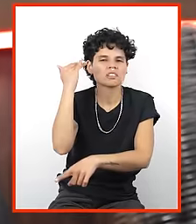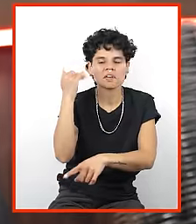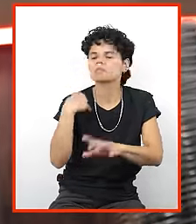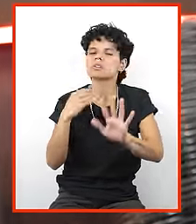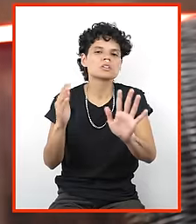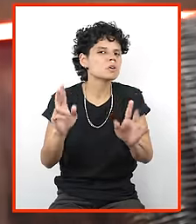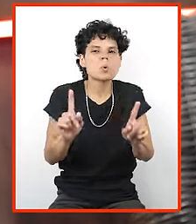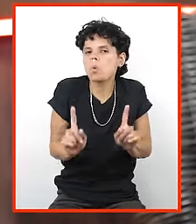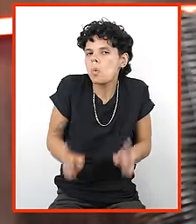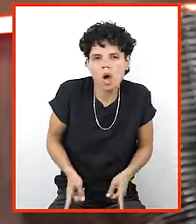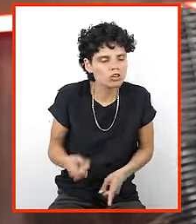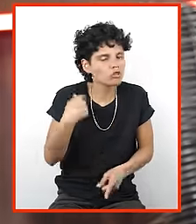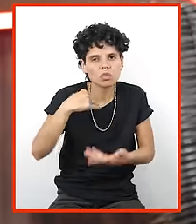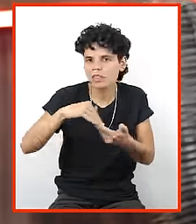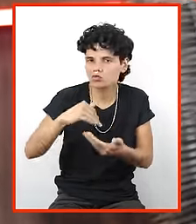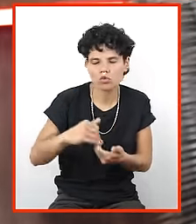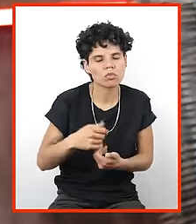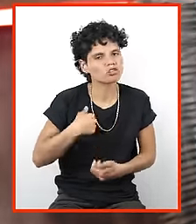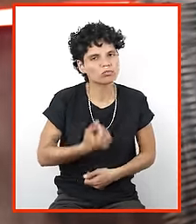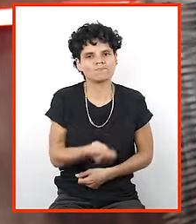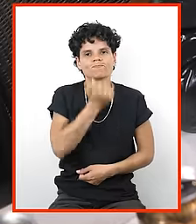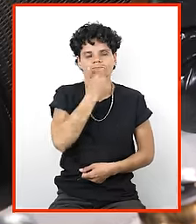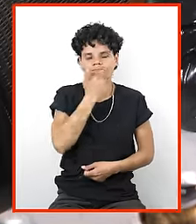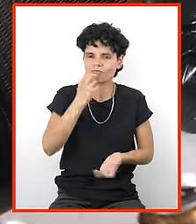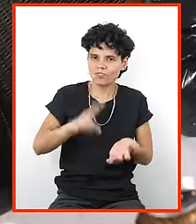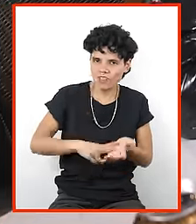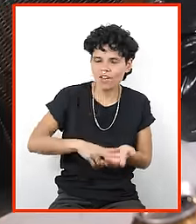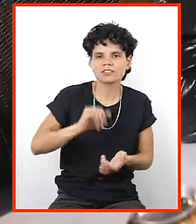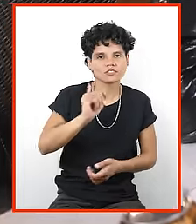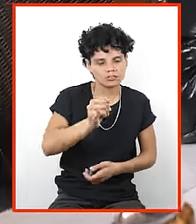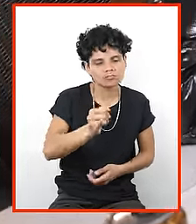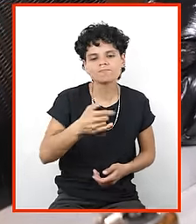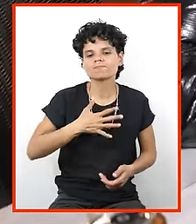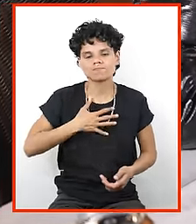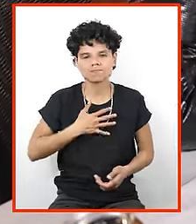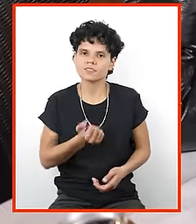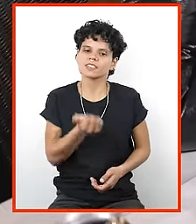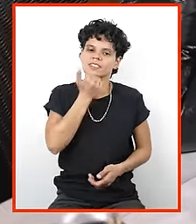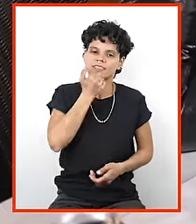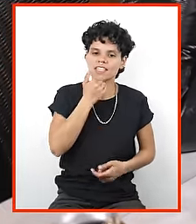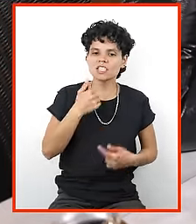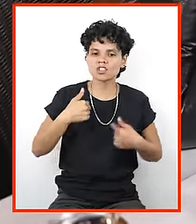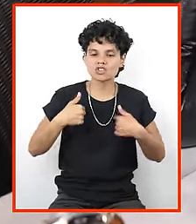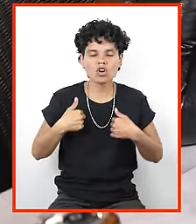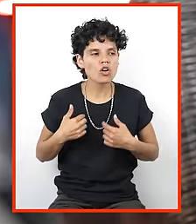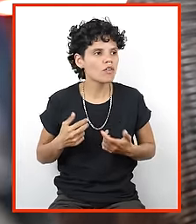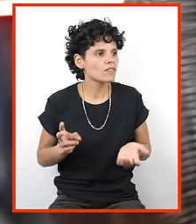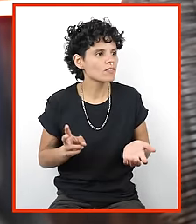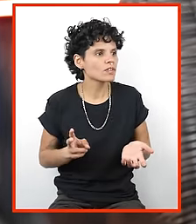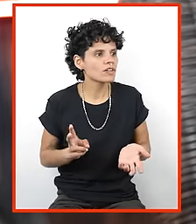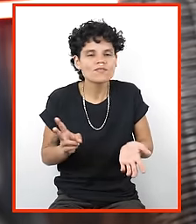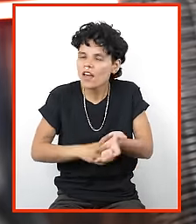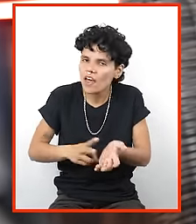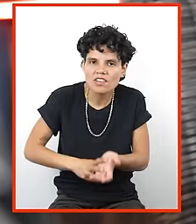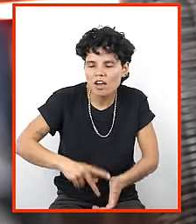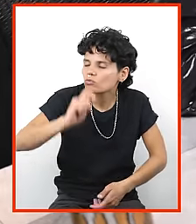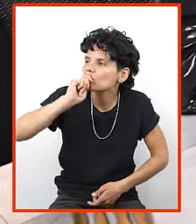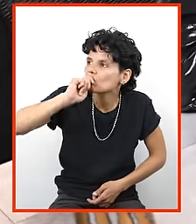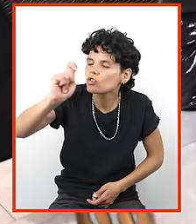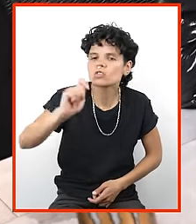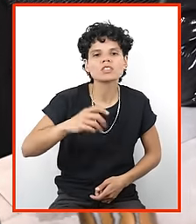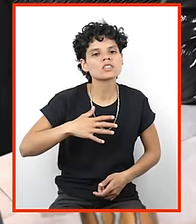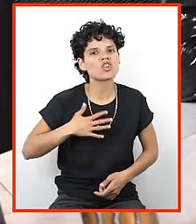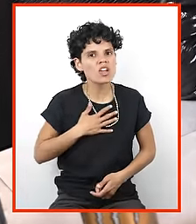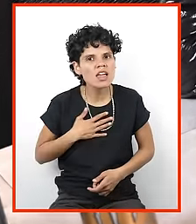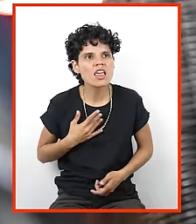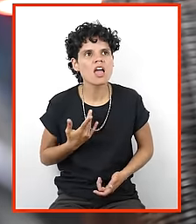enteraron, igual les pido disculpas porque no se hace. Sí. Y de verdad, no era... Te juro que no